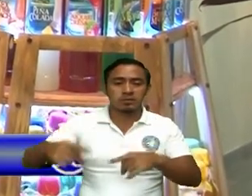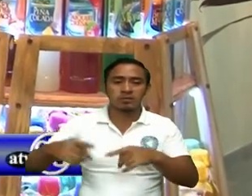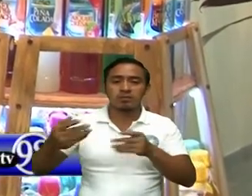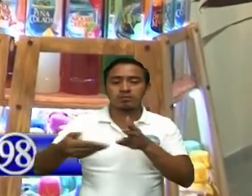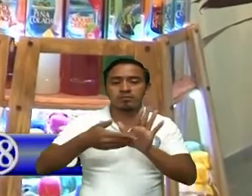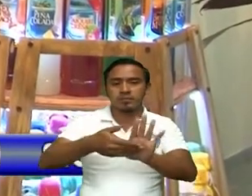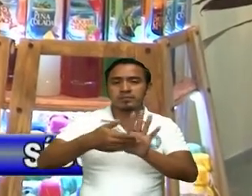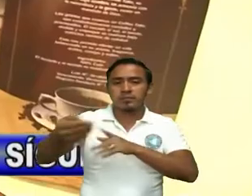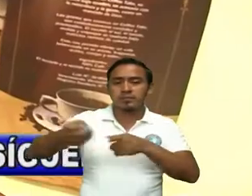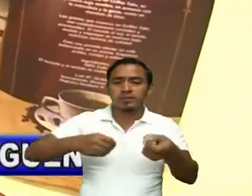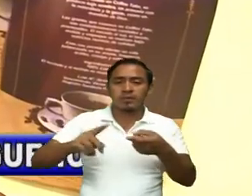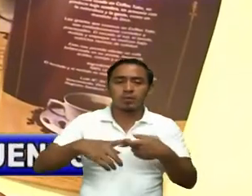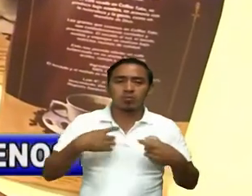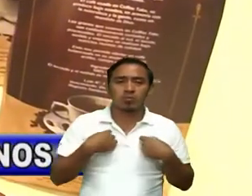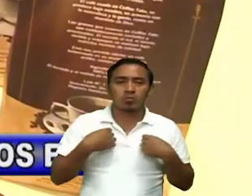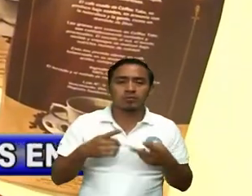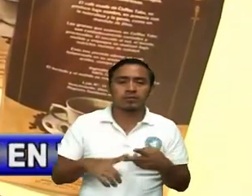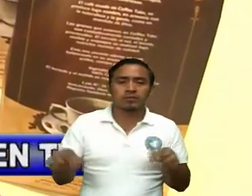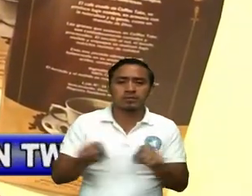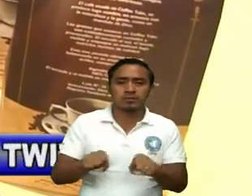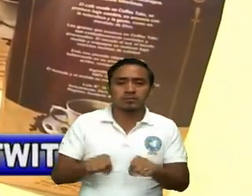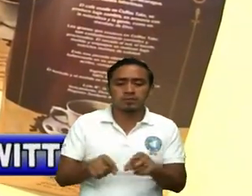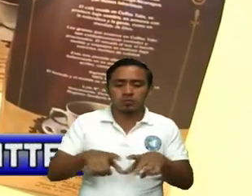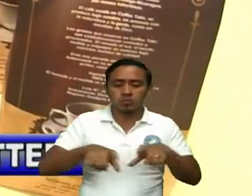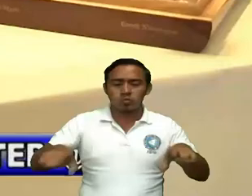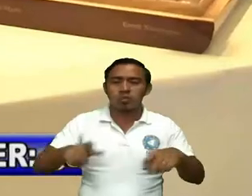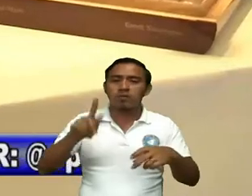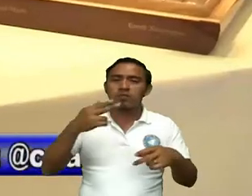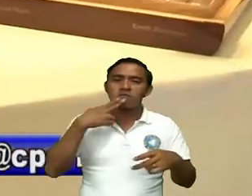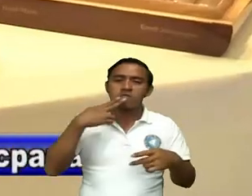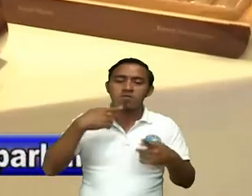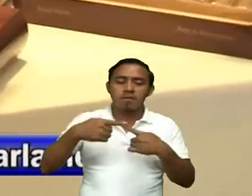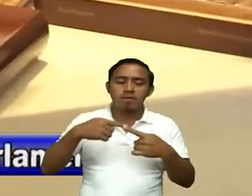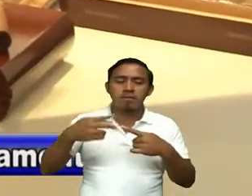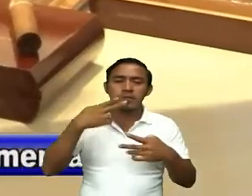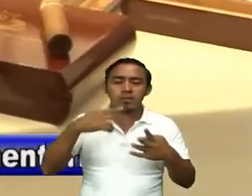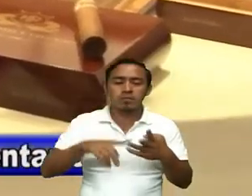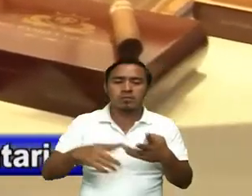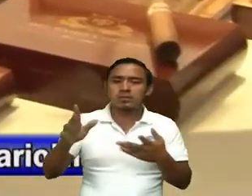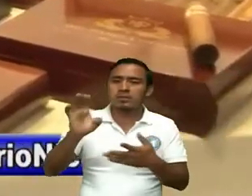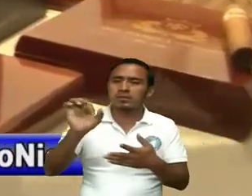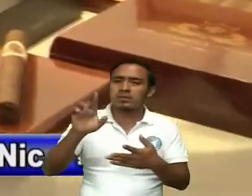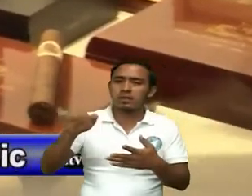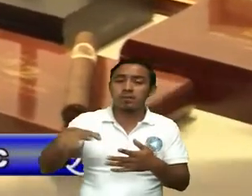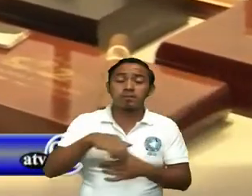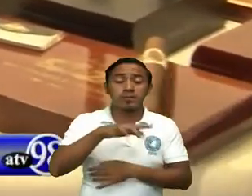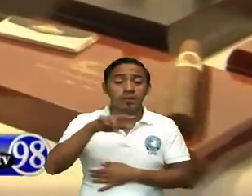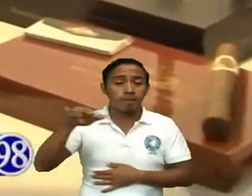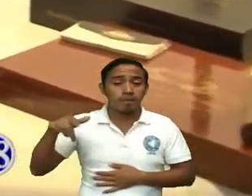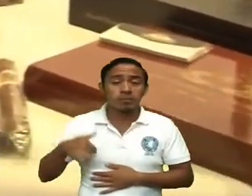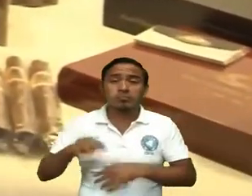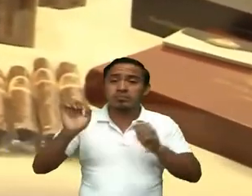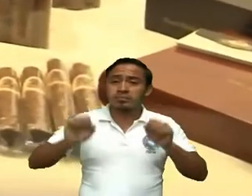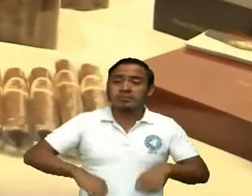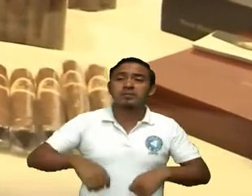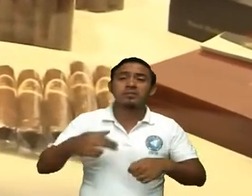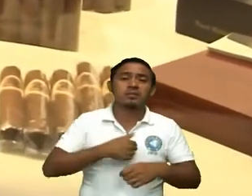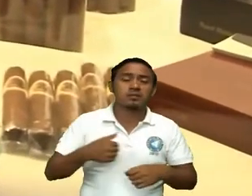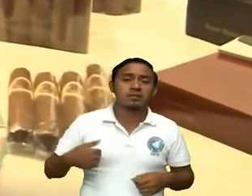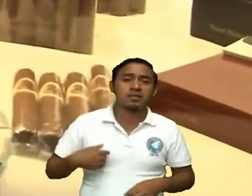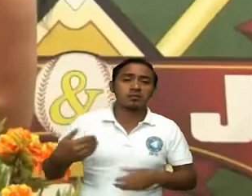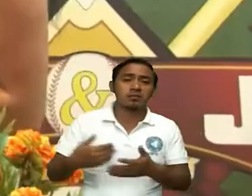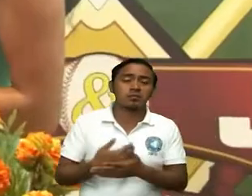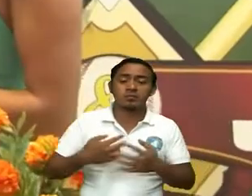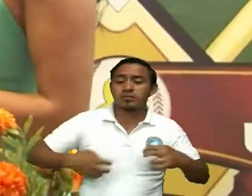expondrán productos como ropa, zapatos, madera, tabaco, café y cereales, mismos que tendrán la oportunidad de realizar ruedas